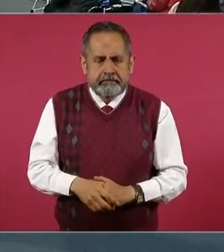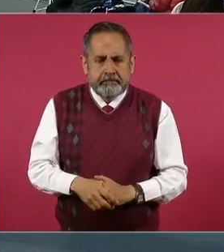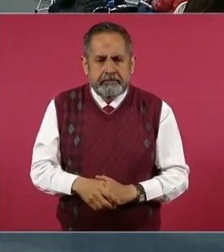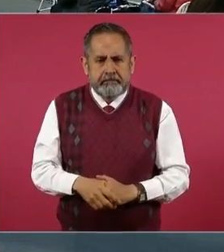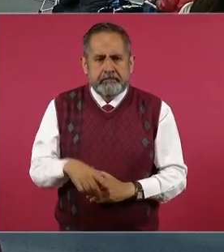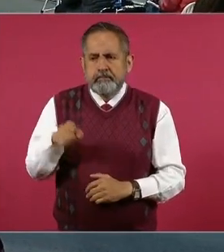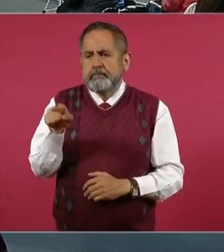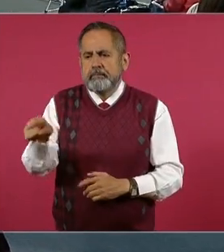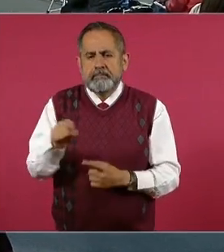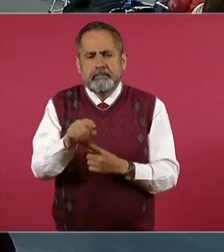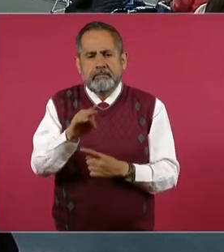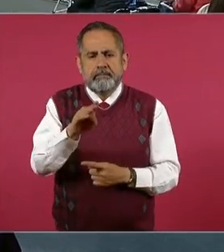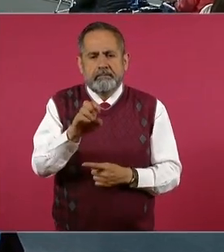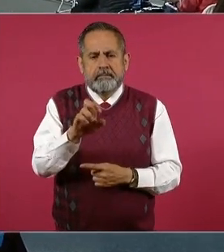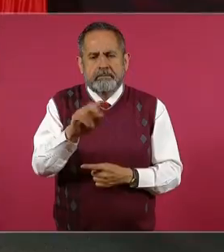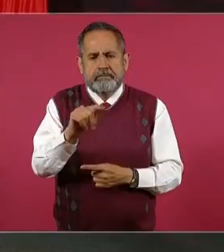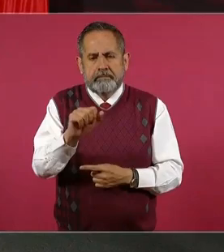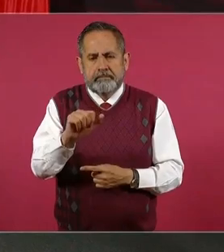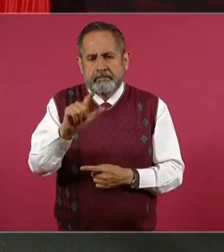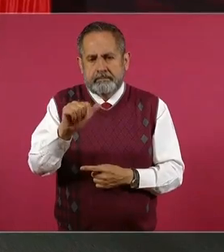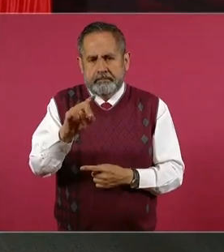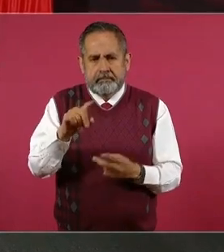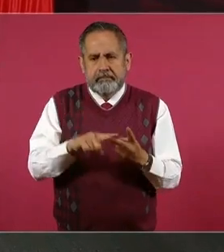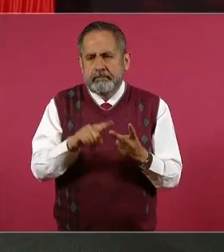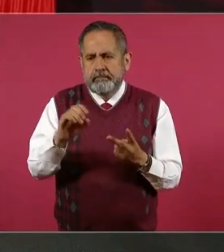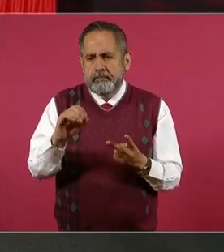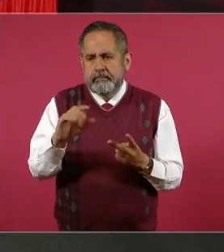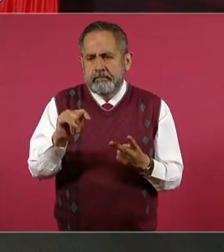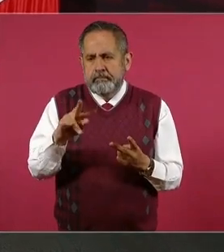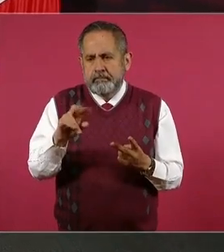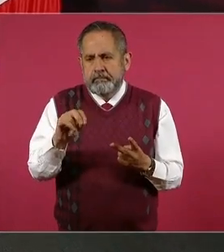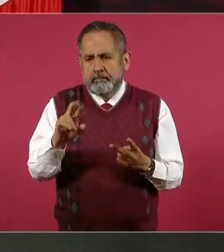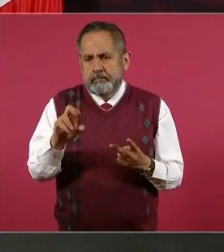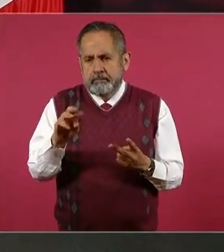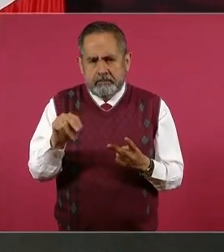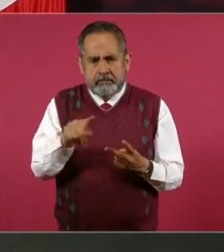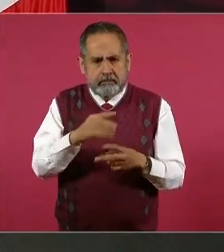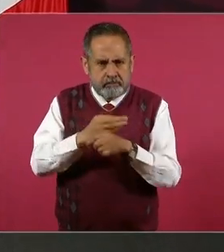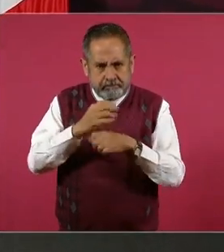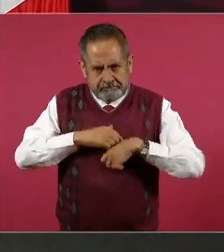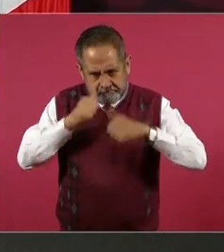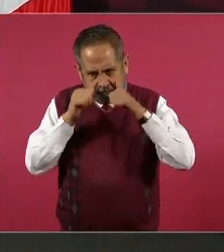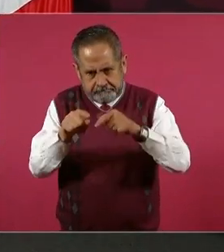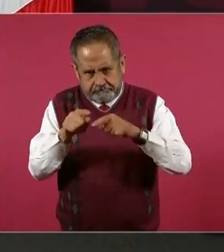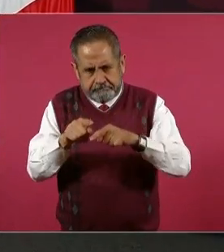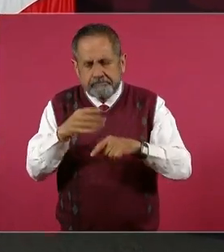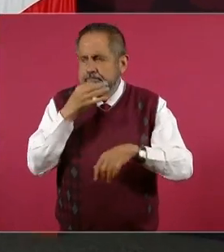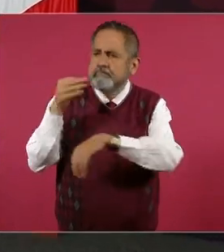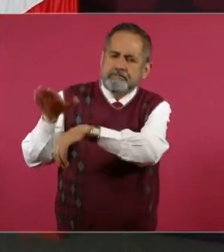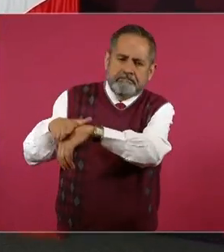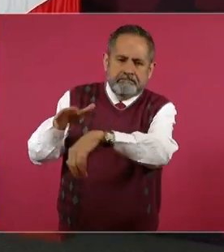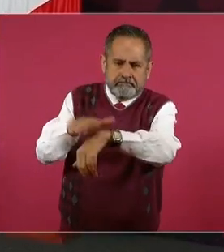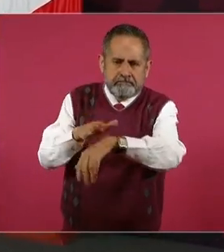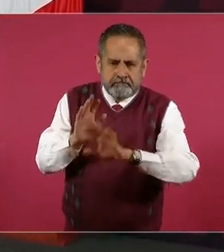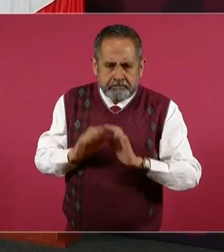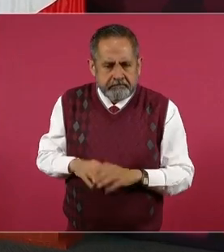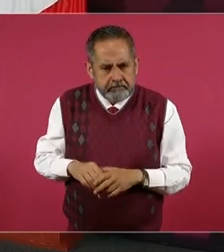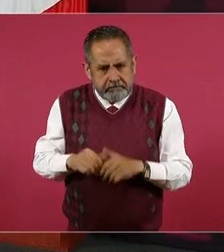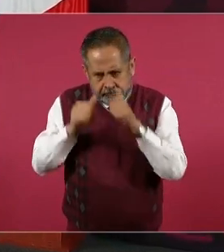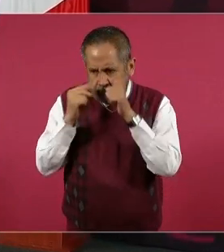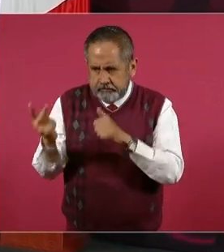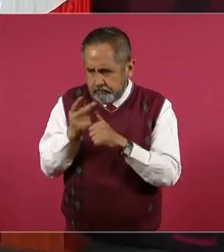Berta Alcalde y Octavio Romero, que nos están escuchando o van a